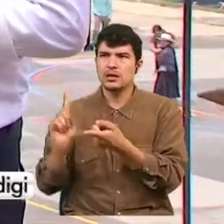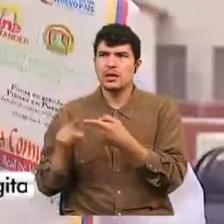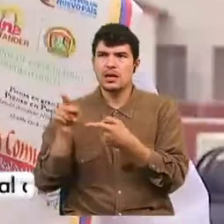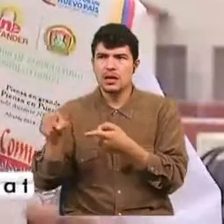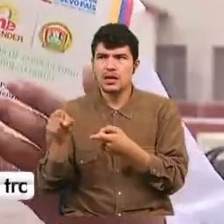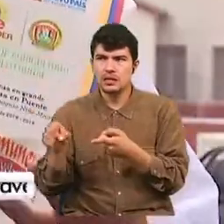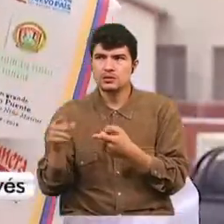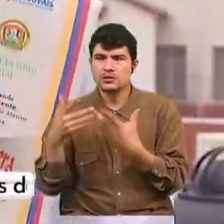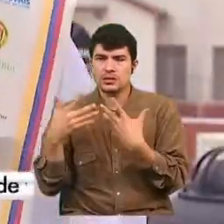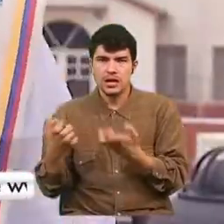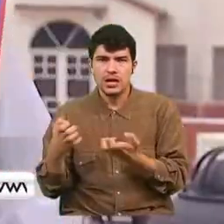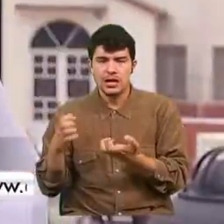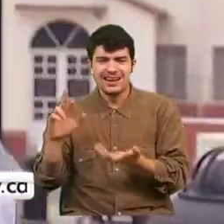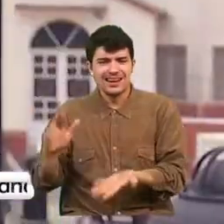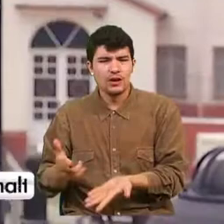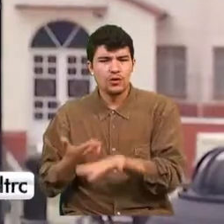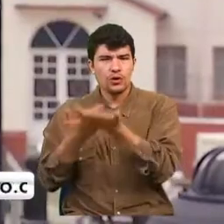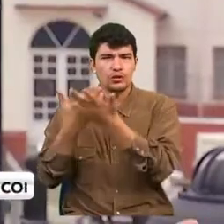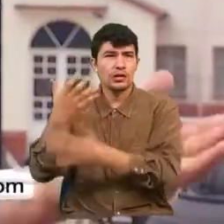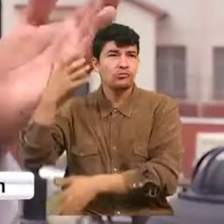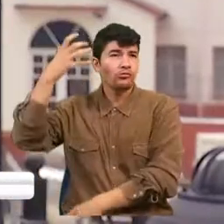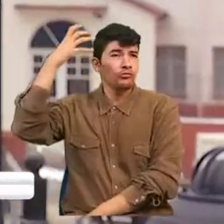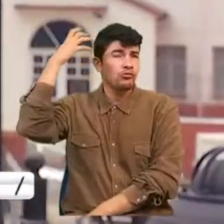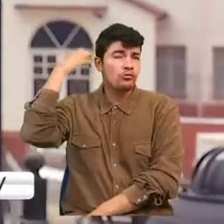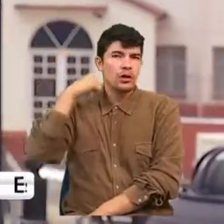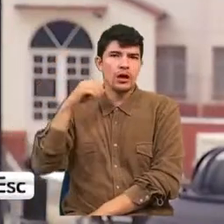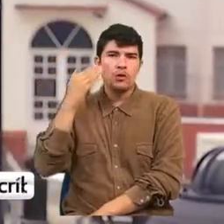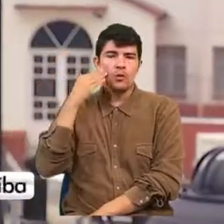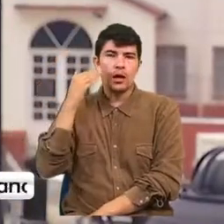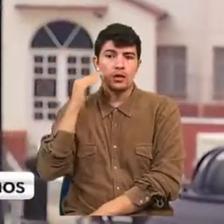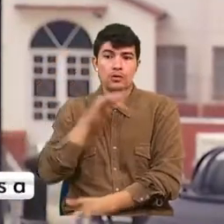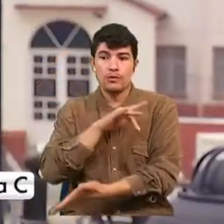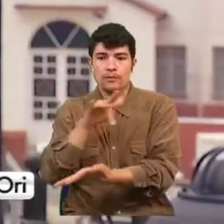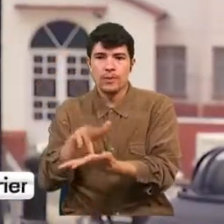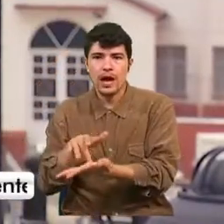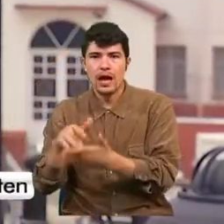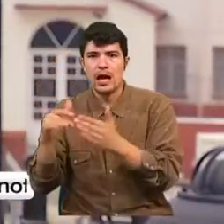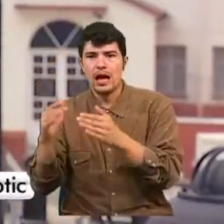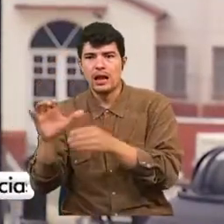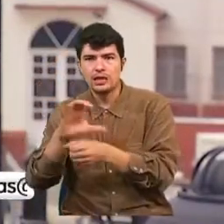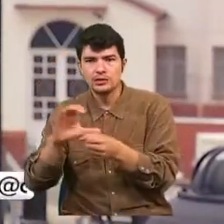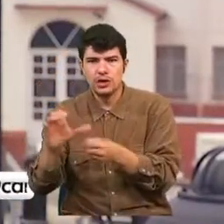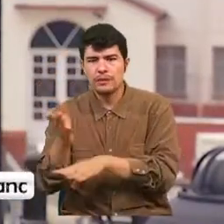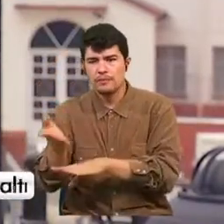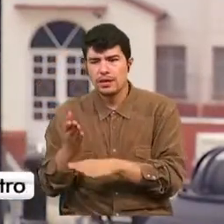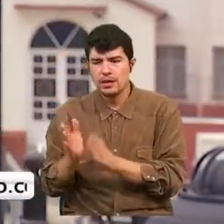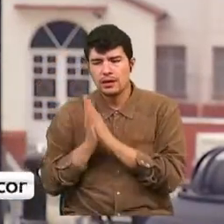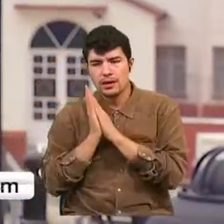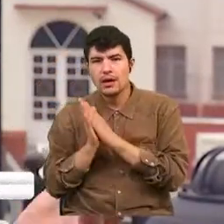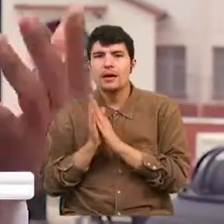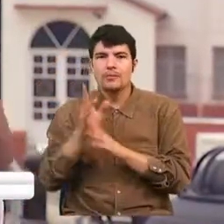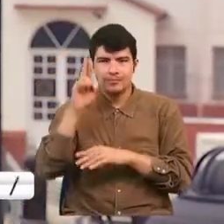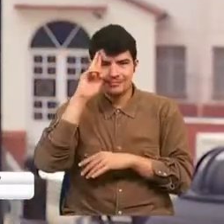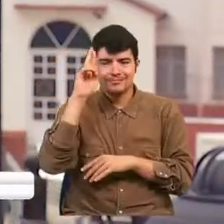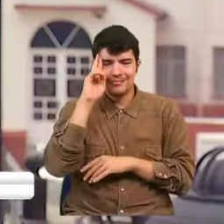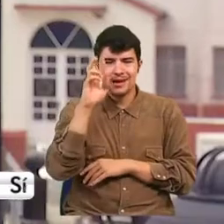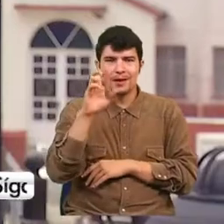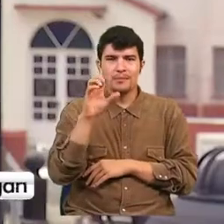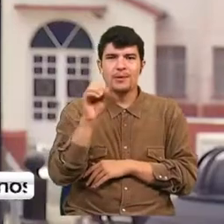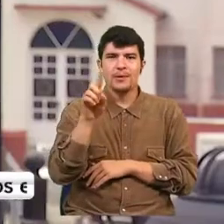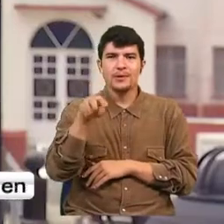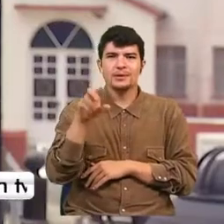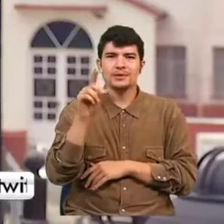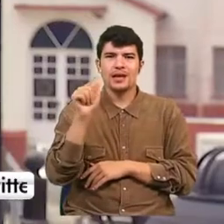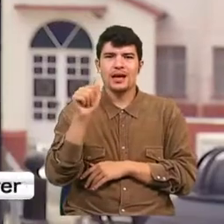rescatar lo de los antiguos, como lo hacían cuando llegaban al casco urbano a pedir posada. Entonces por eso se llama la posada paseña, algo parecido a lo que